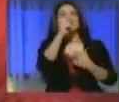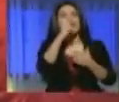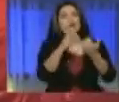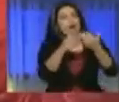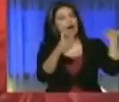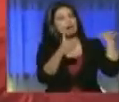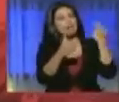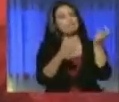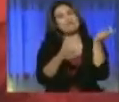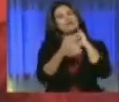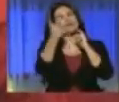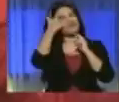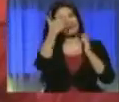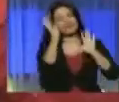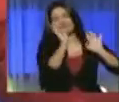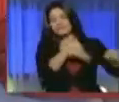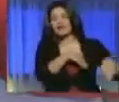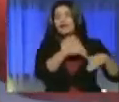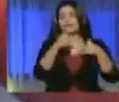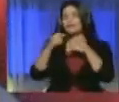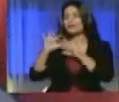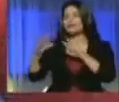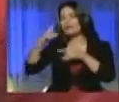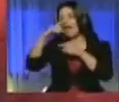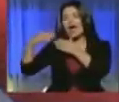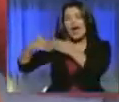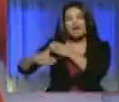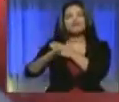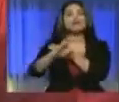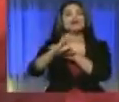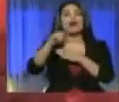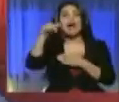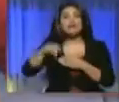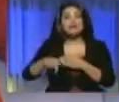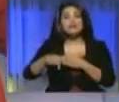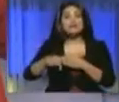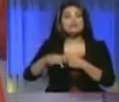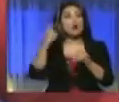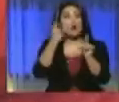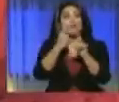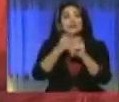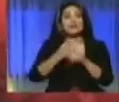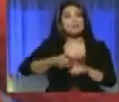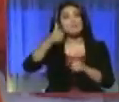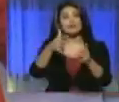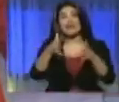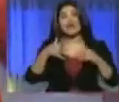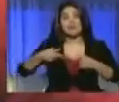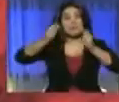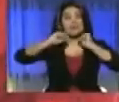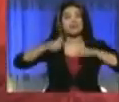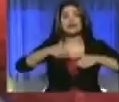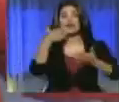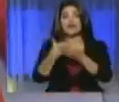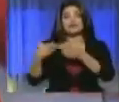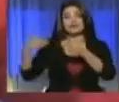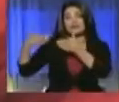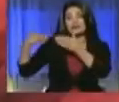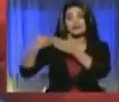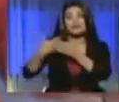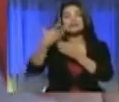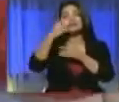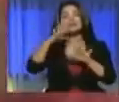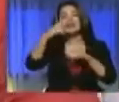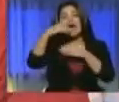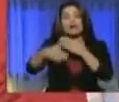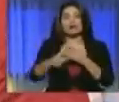que tenemos nosotros trabajando por el deporte, presidente, no nos superan en medallas, ni en suramericanos, ni en centroamericanos, ni en bolivarianos, ni en